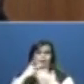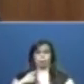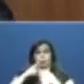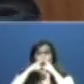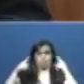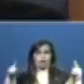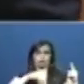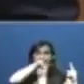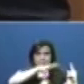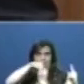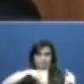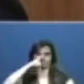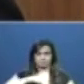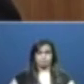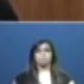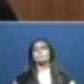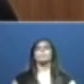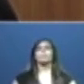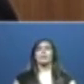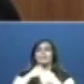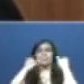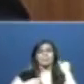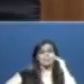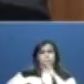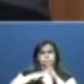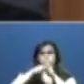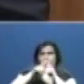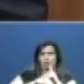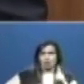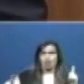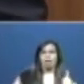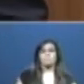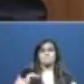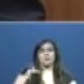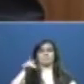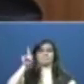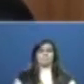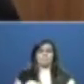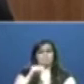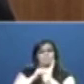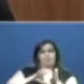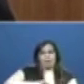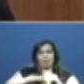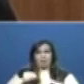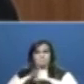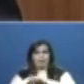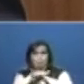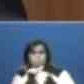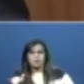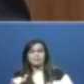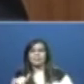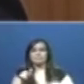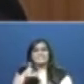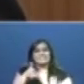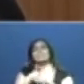2013 esta prolongación de la crisis y la dureza de algunas medidas puestas en marcha para combatirla han generado